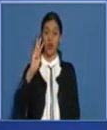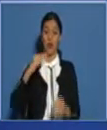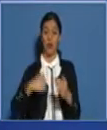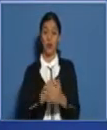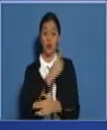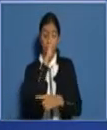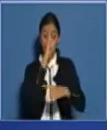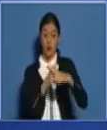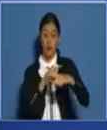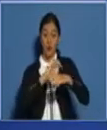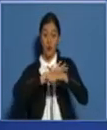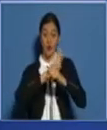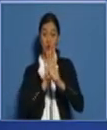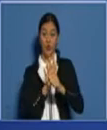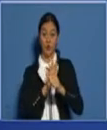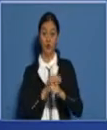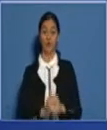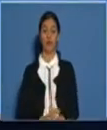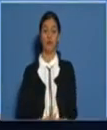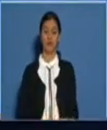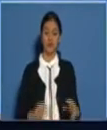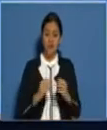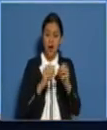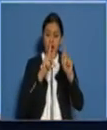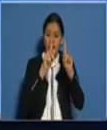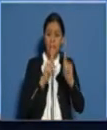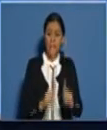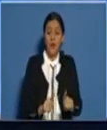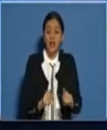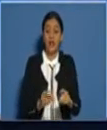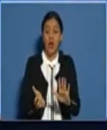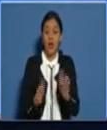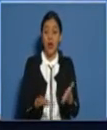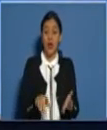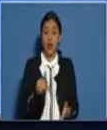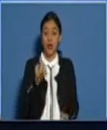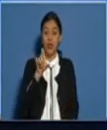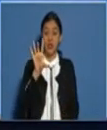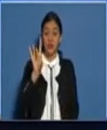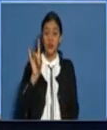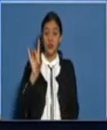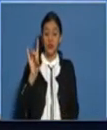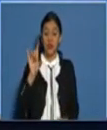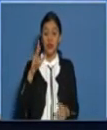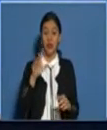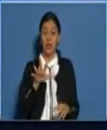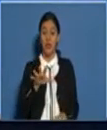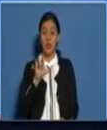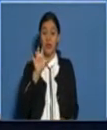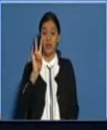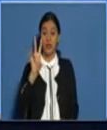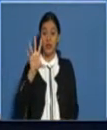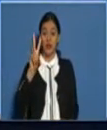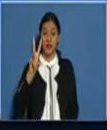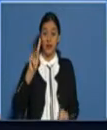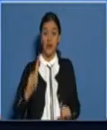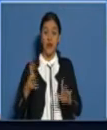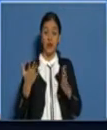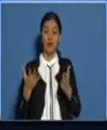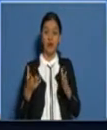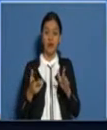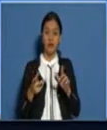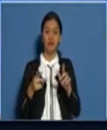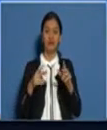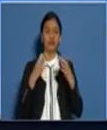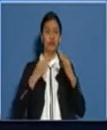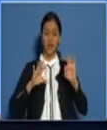nuevos. Adicional, aumenta la cifra de fallecidos a 188 y 576 recuperados por laboratorio. Un